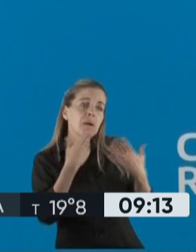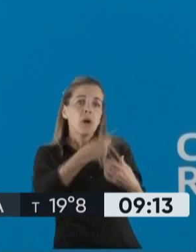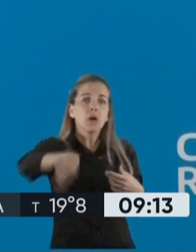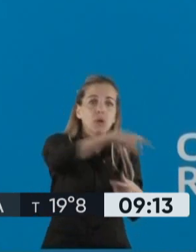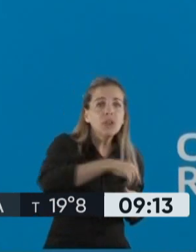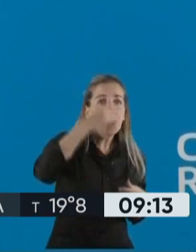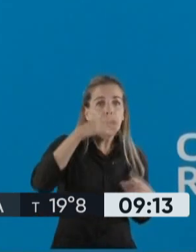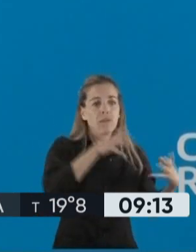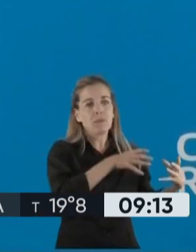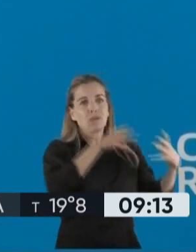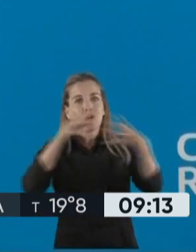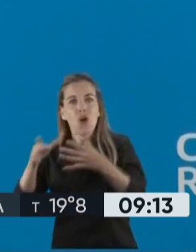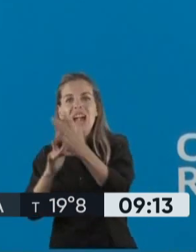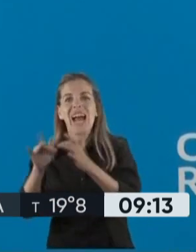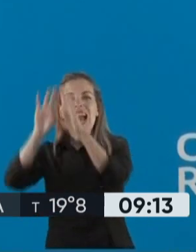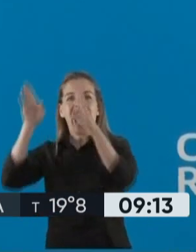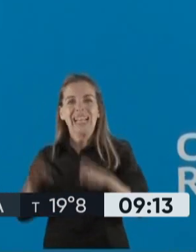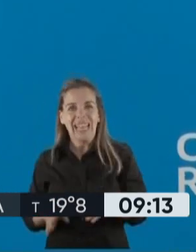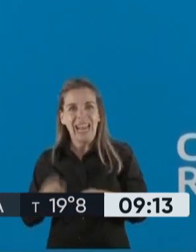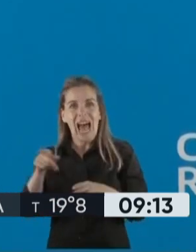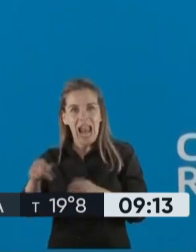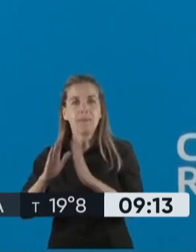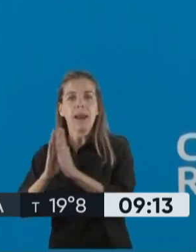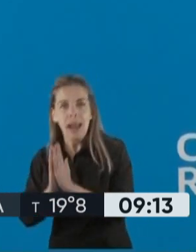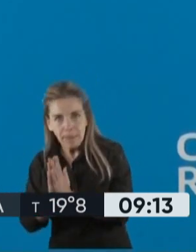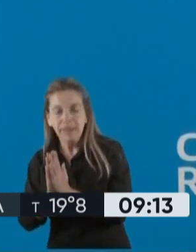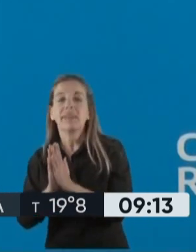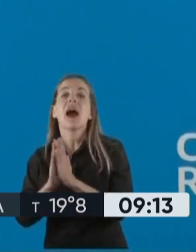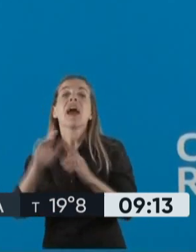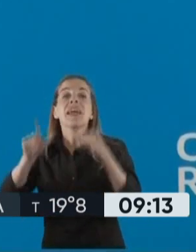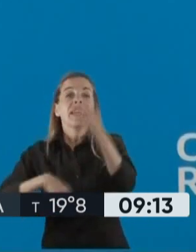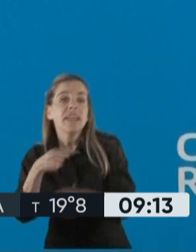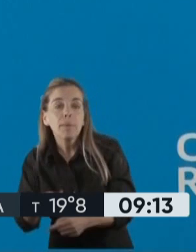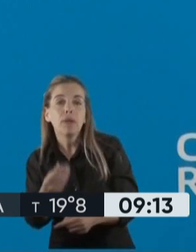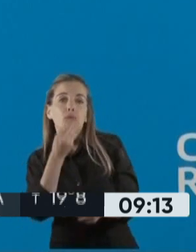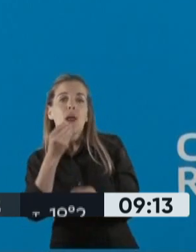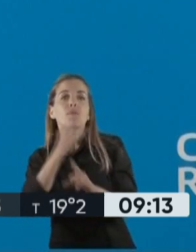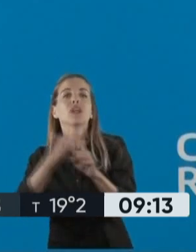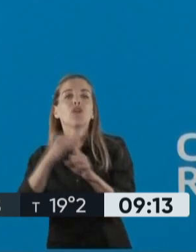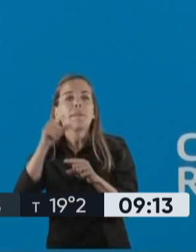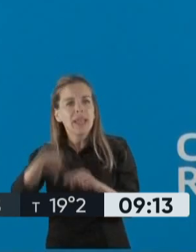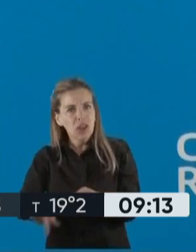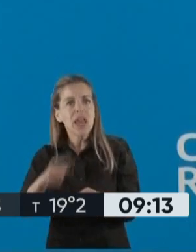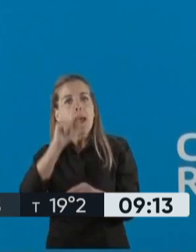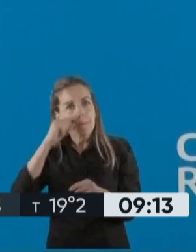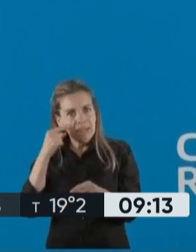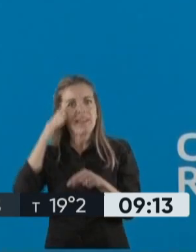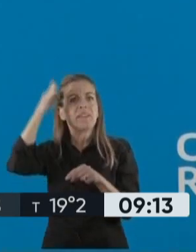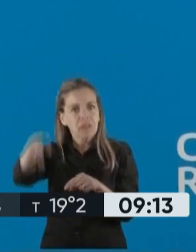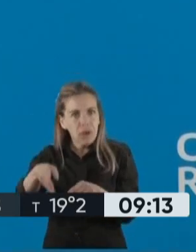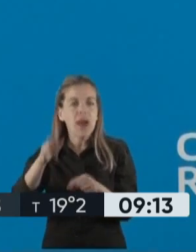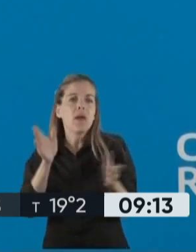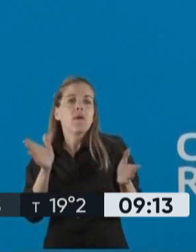la Catedral para el Te Deum y hubo un logro muy importante y muy popular en Florencio Varela, donde también estuvo el presidente,